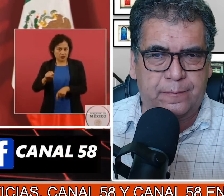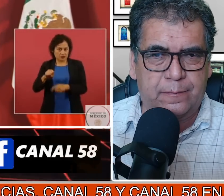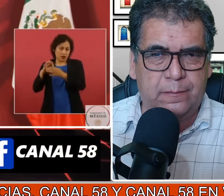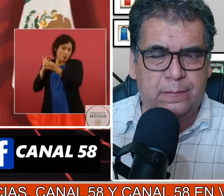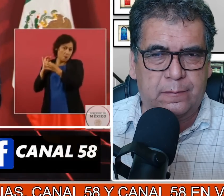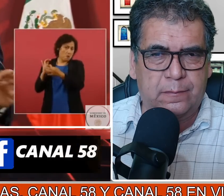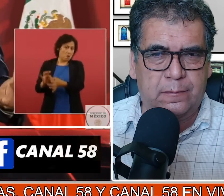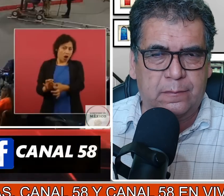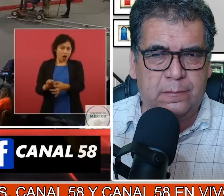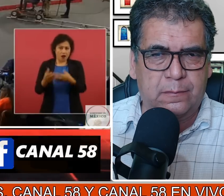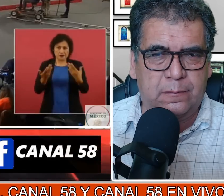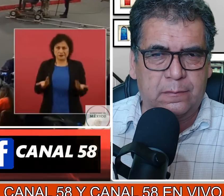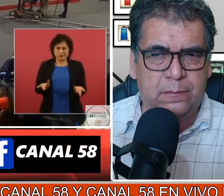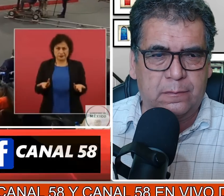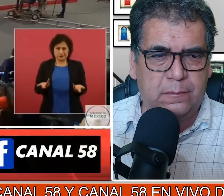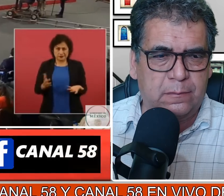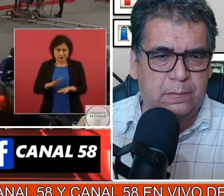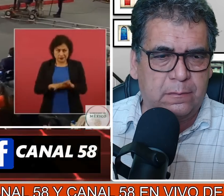Y claro que no hubo ningún cambio.